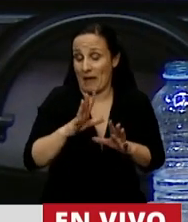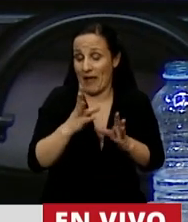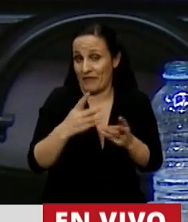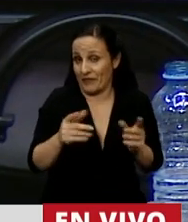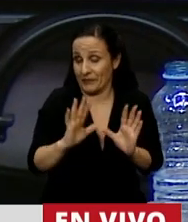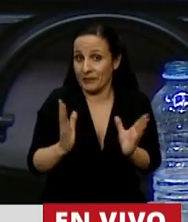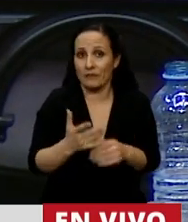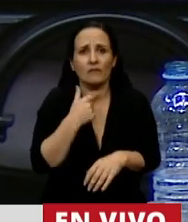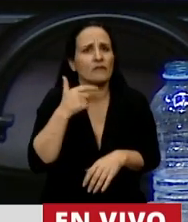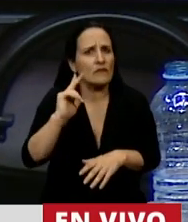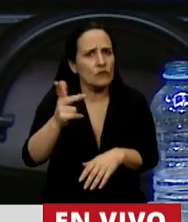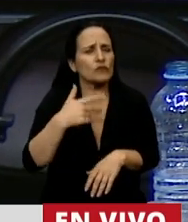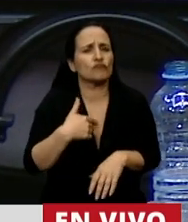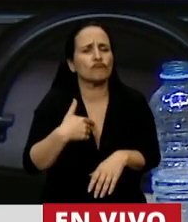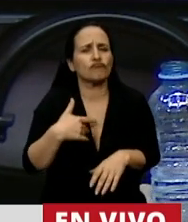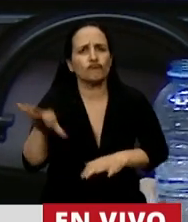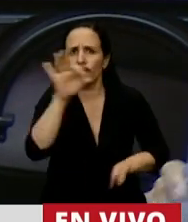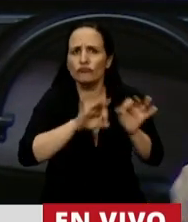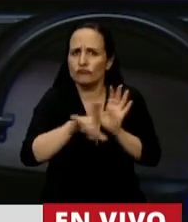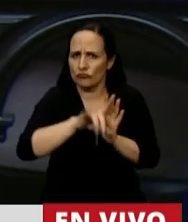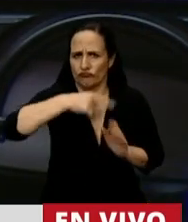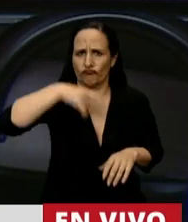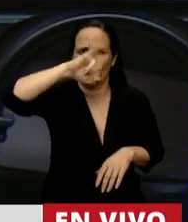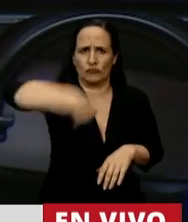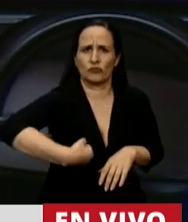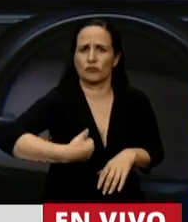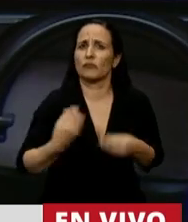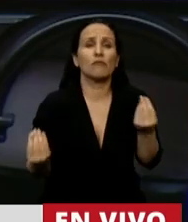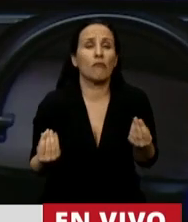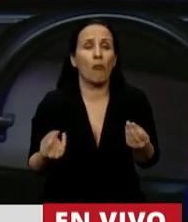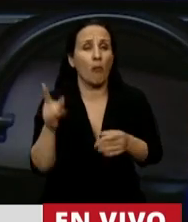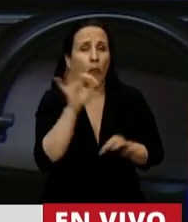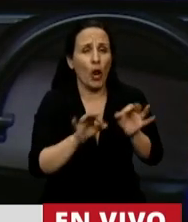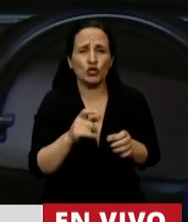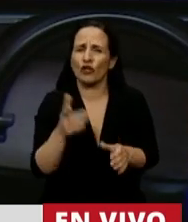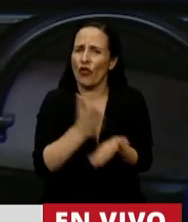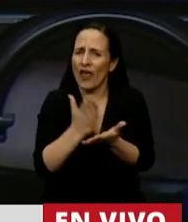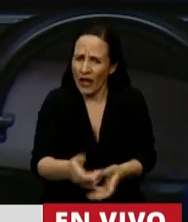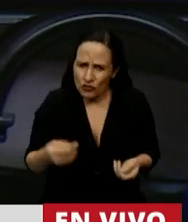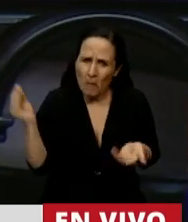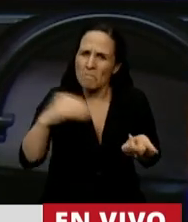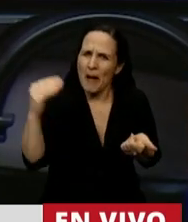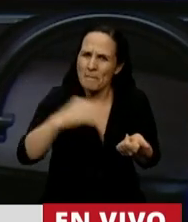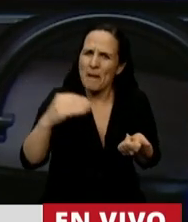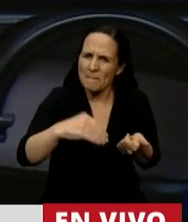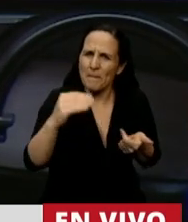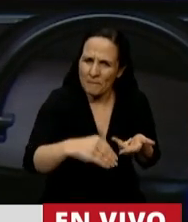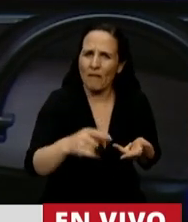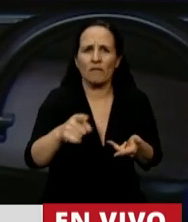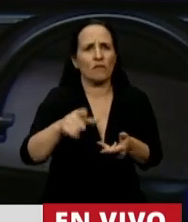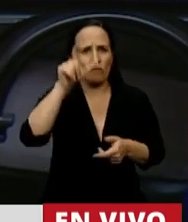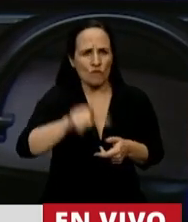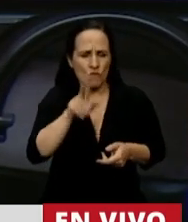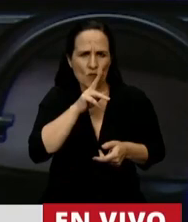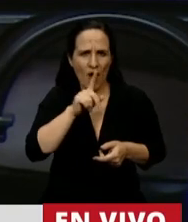quiero decirle que voy a acompañar este proyecto, porque este proyecto amplía derechos, garantiza la autonomía de las